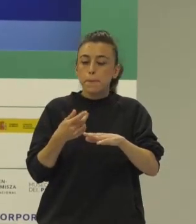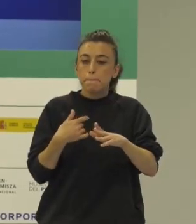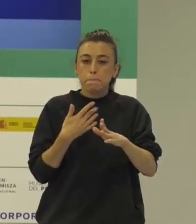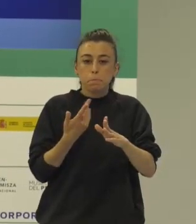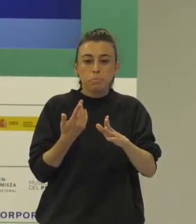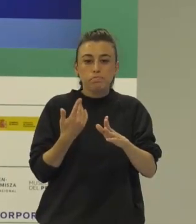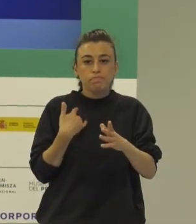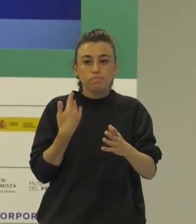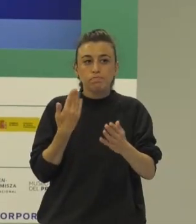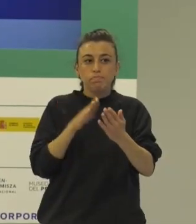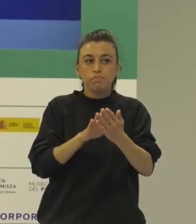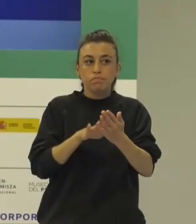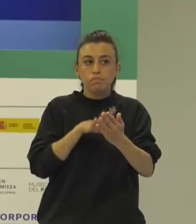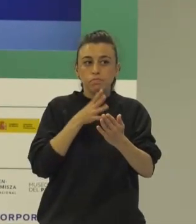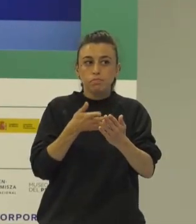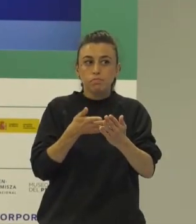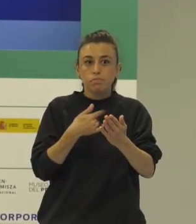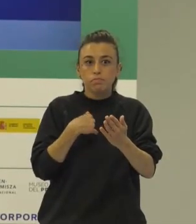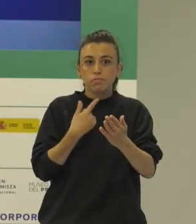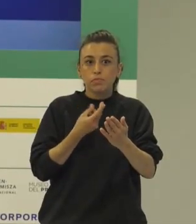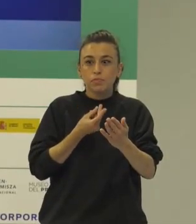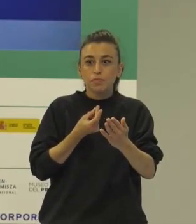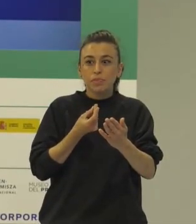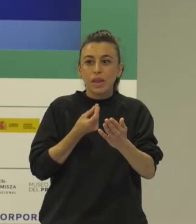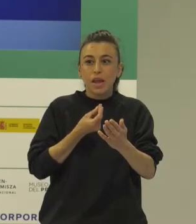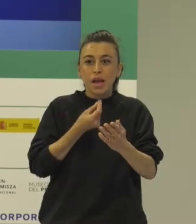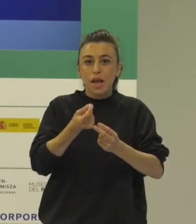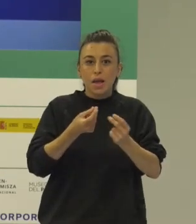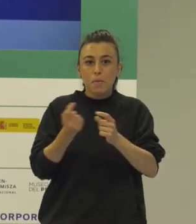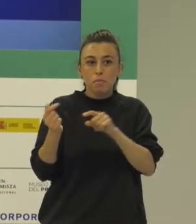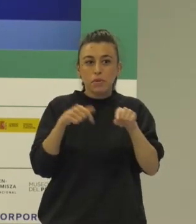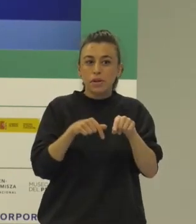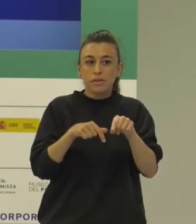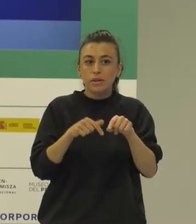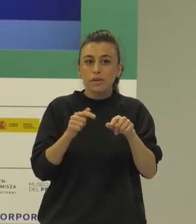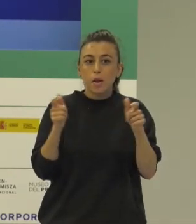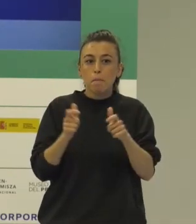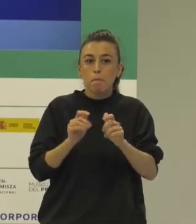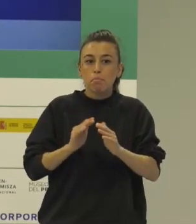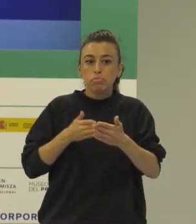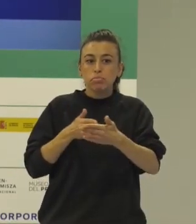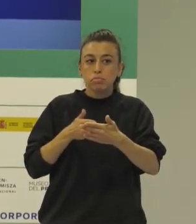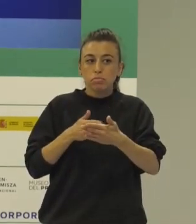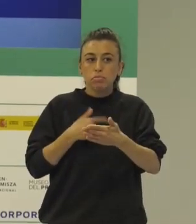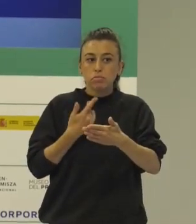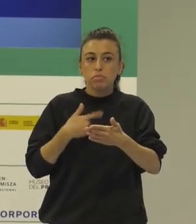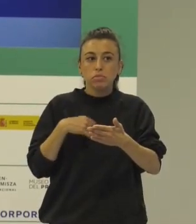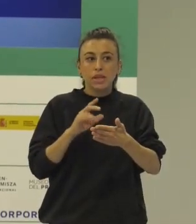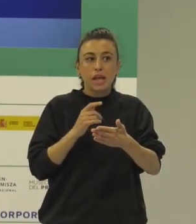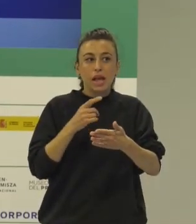que frene migrantes, agradece que respalde Taiwán, agradece que se